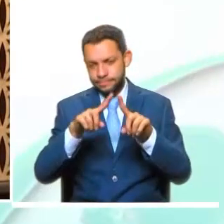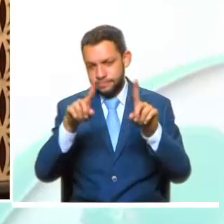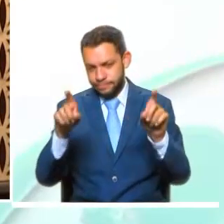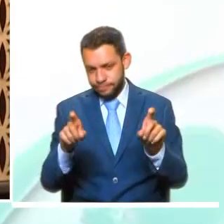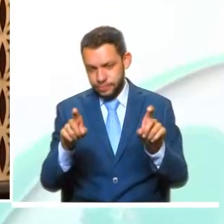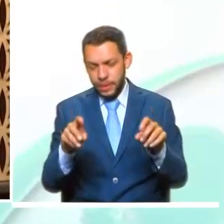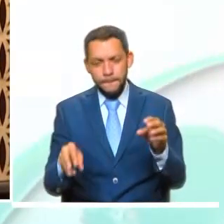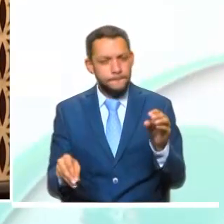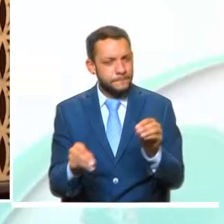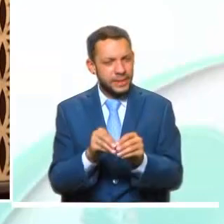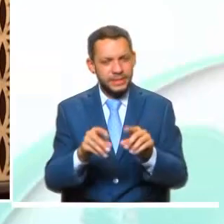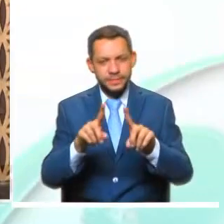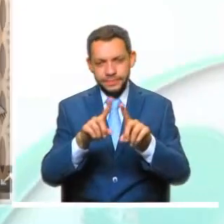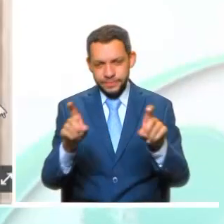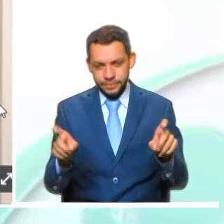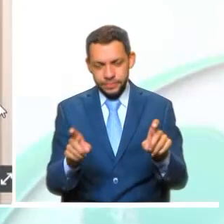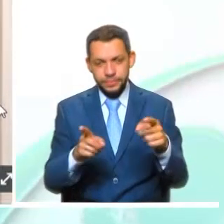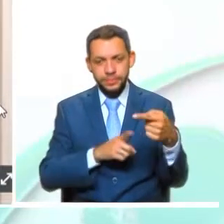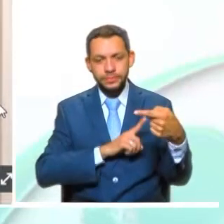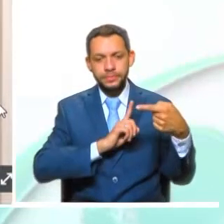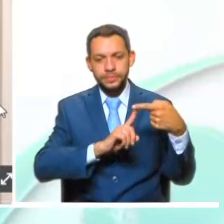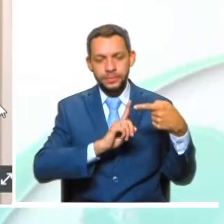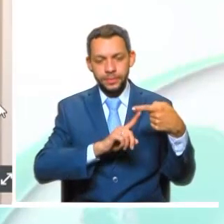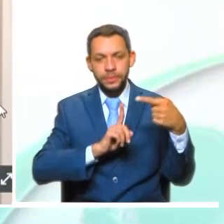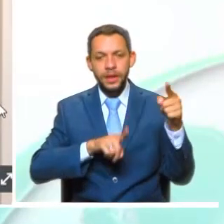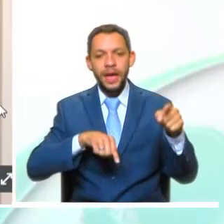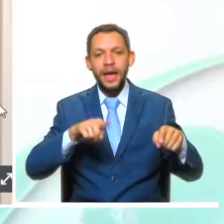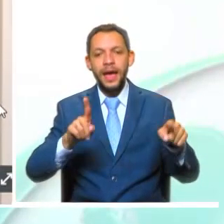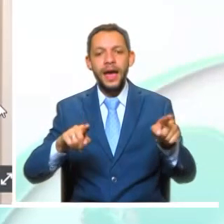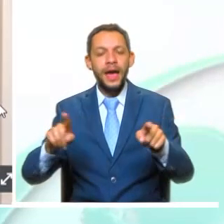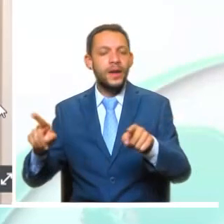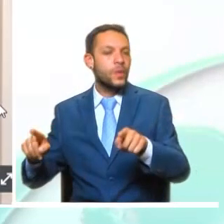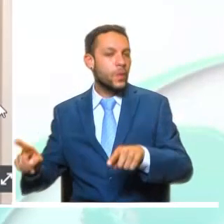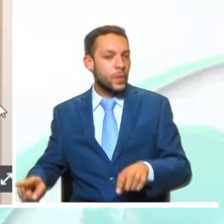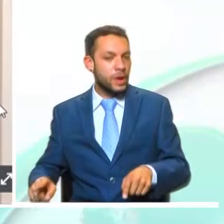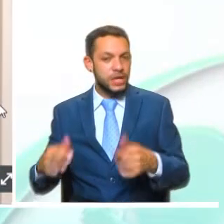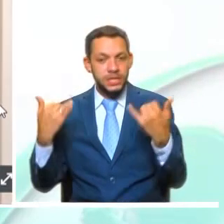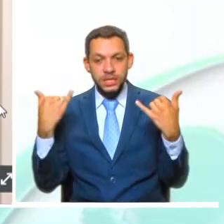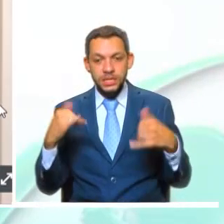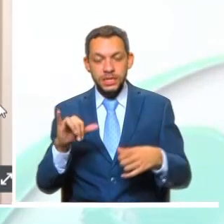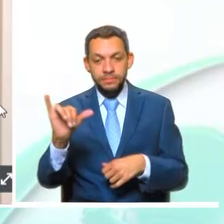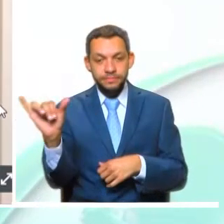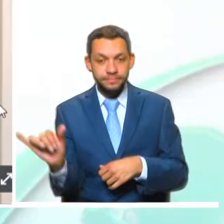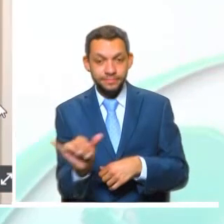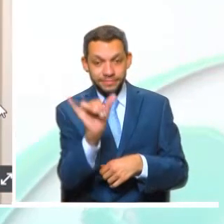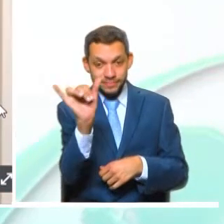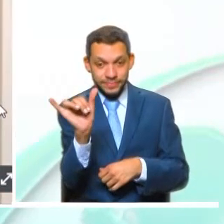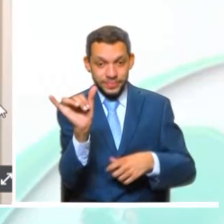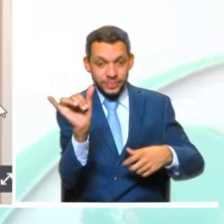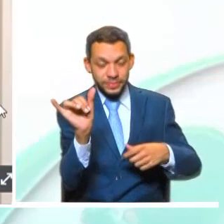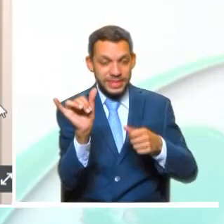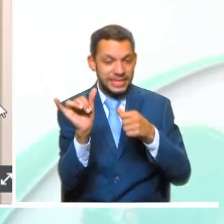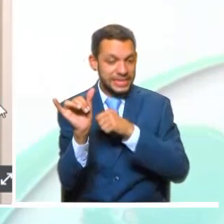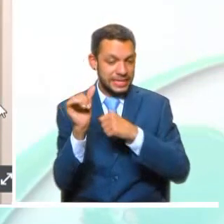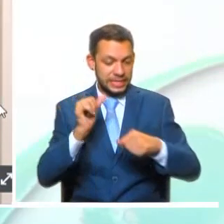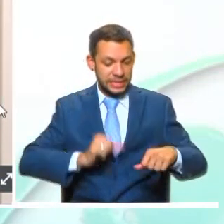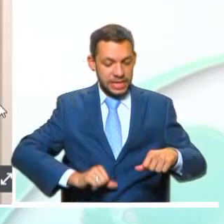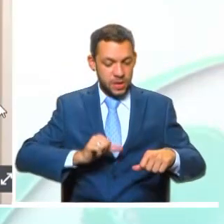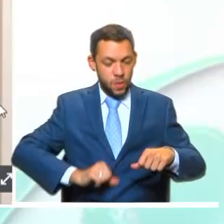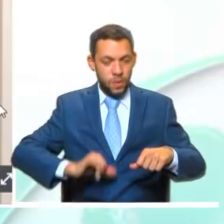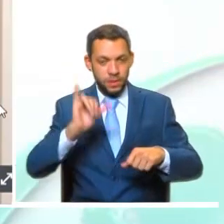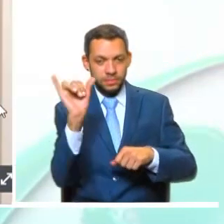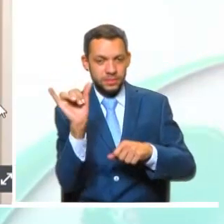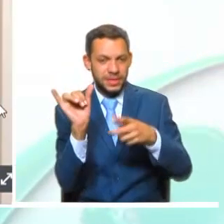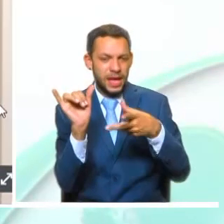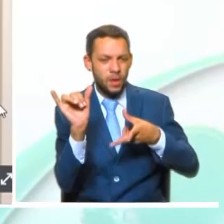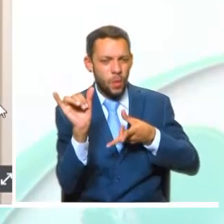uno la creencia que tienen las personas me quitaron la matriz y entonces